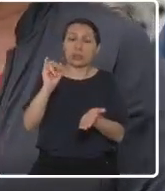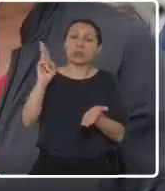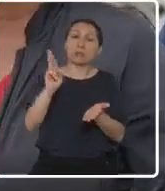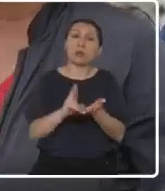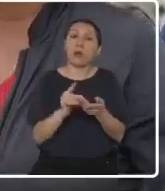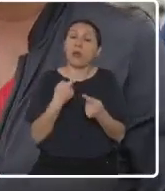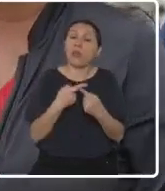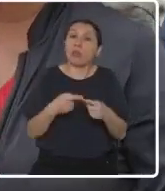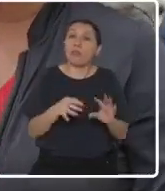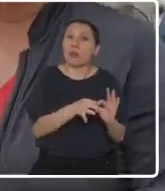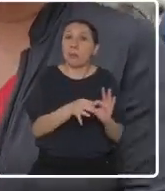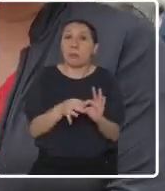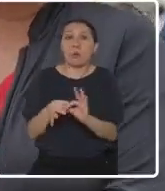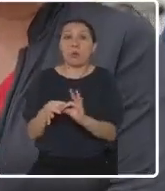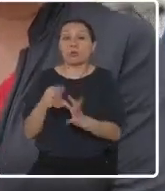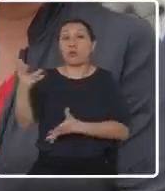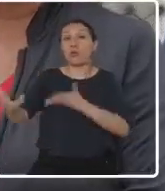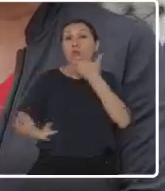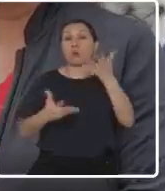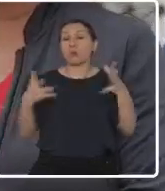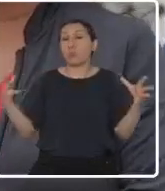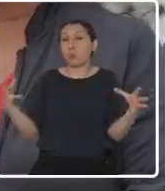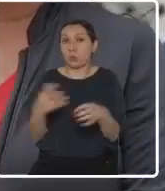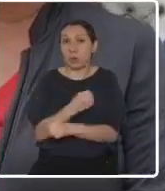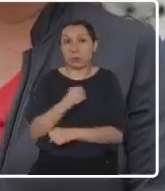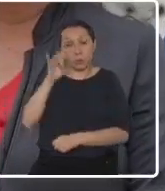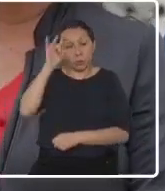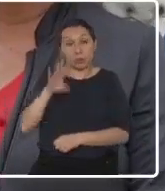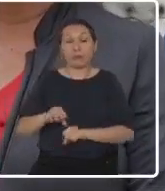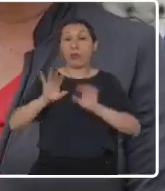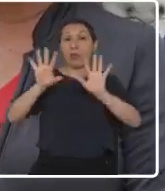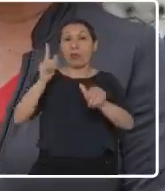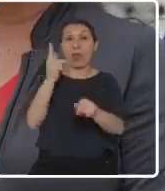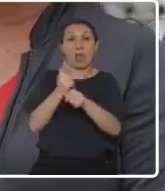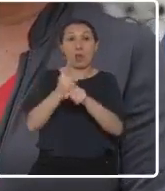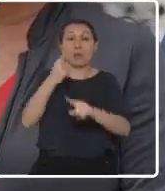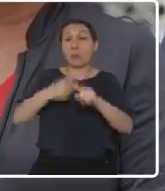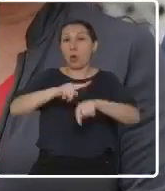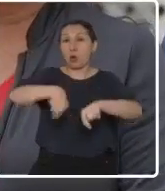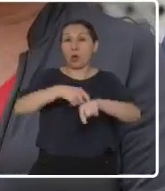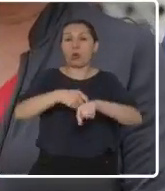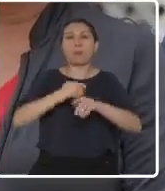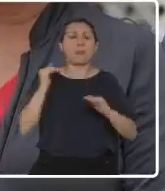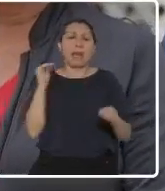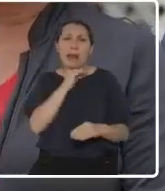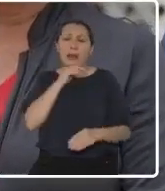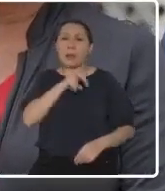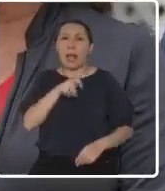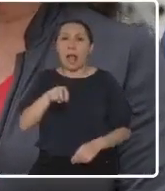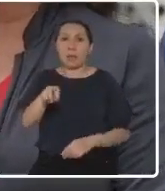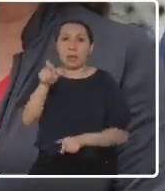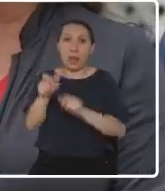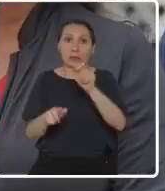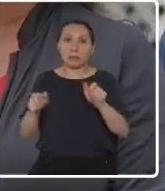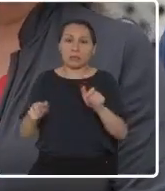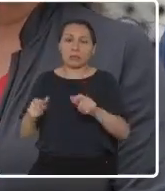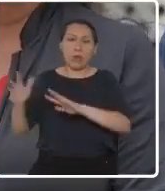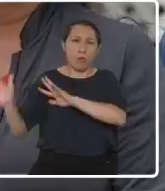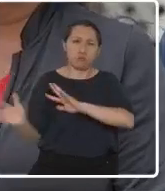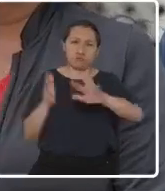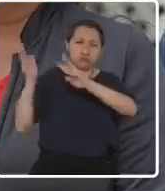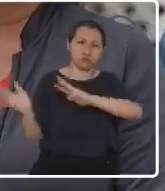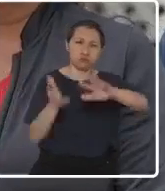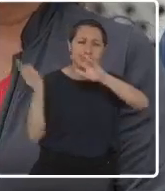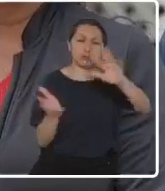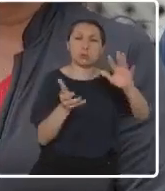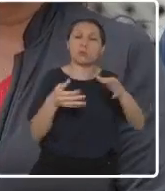por diferentes motivos, el fuego iba muy rápido, o sea, ustedes saben, a más de 10 kilómetros por hora, eso es más rápido de lo que caminan las personas.